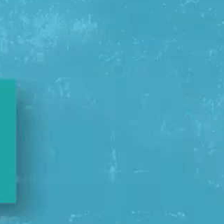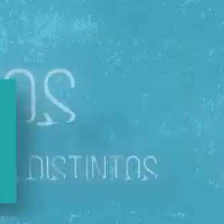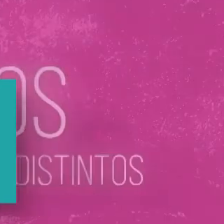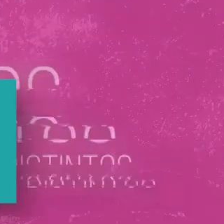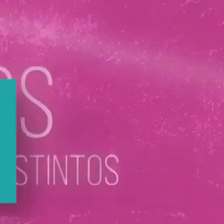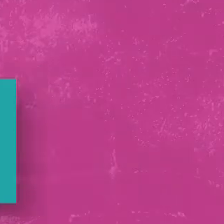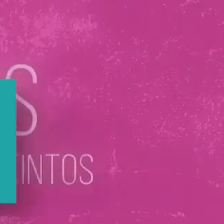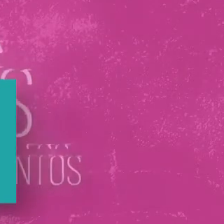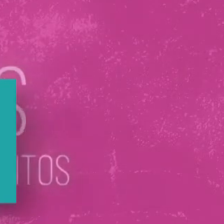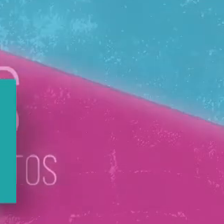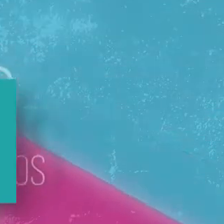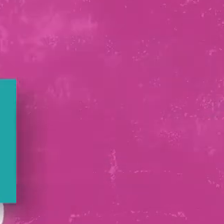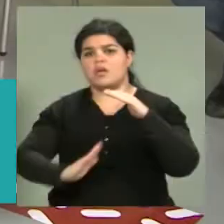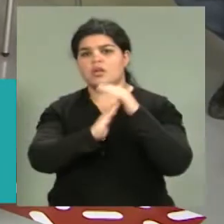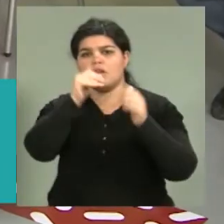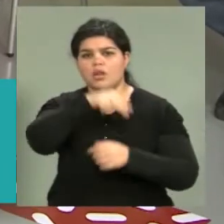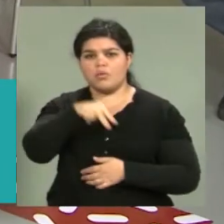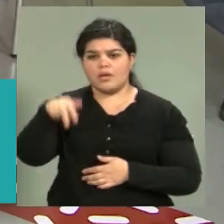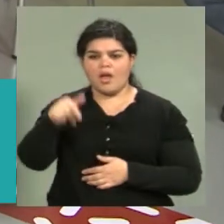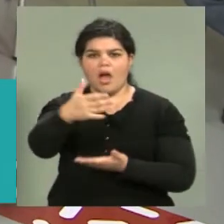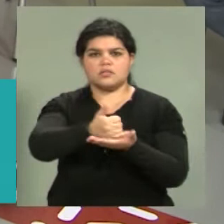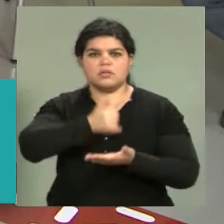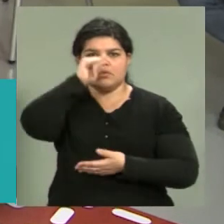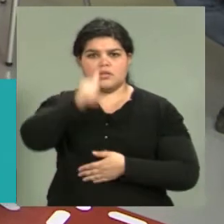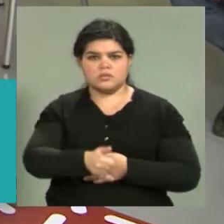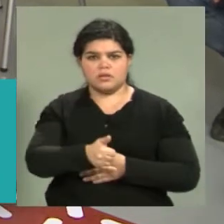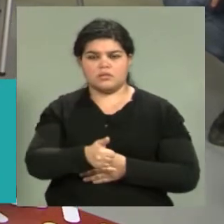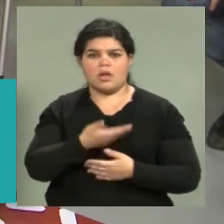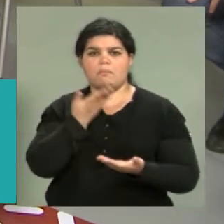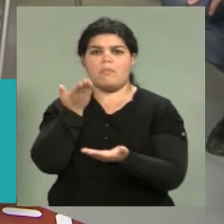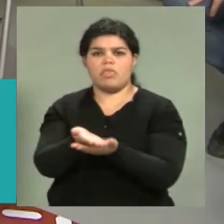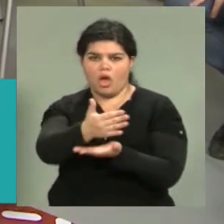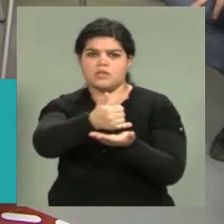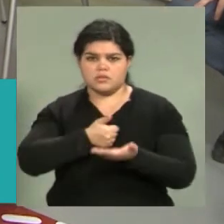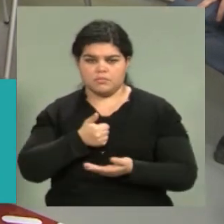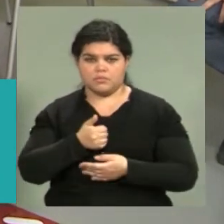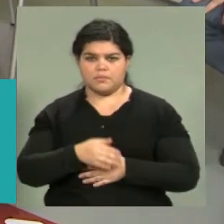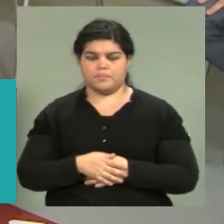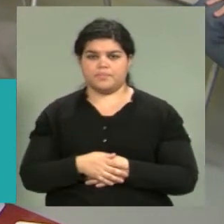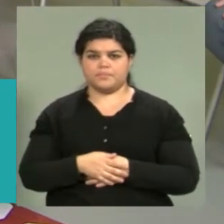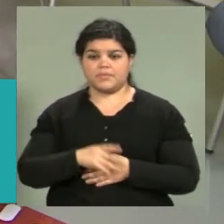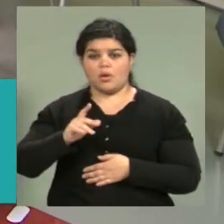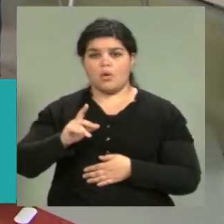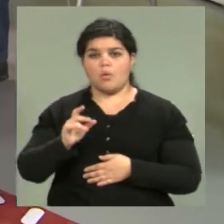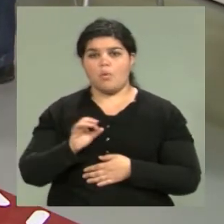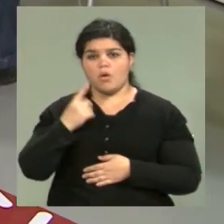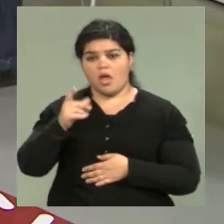Superior de Justicia de Neuquén decide aceptar nuestra apelación. Año